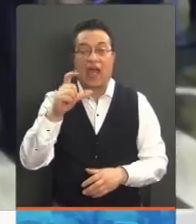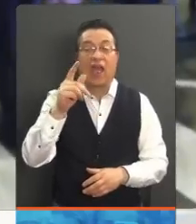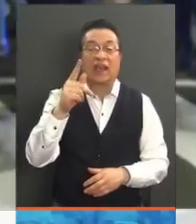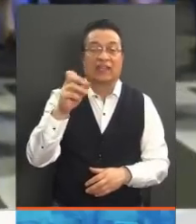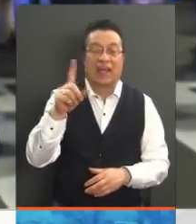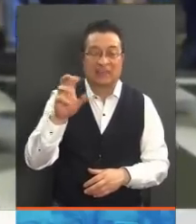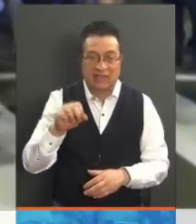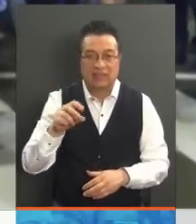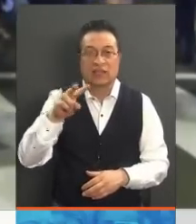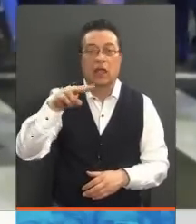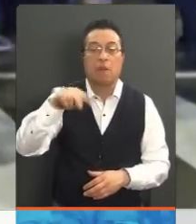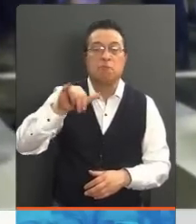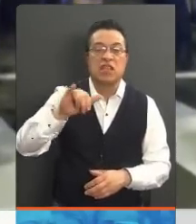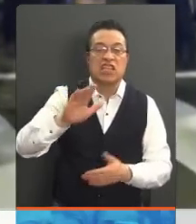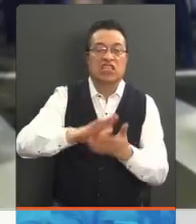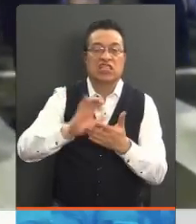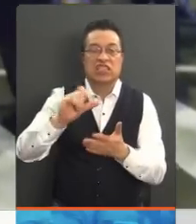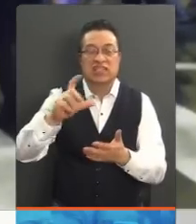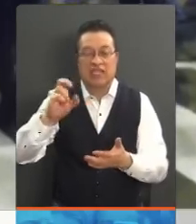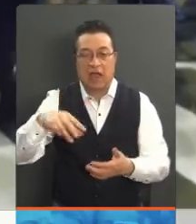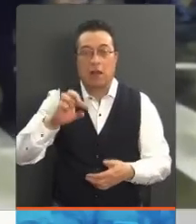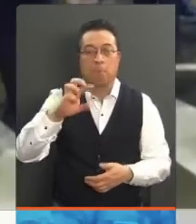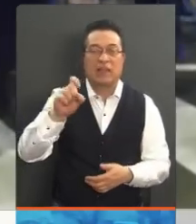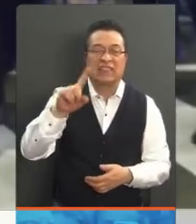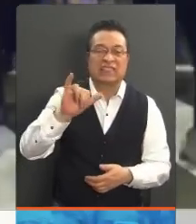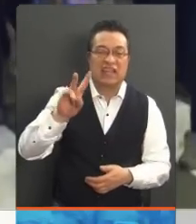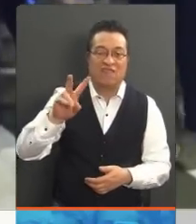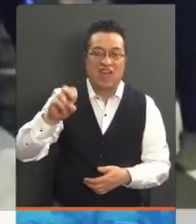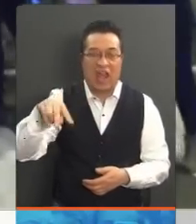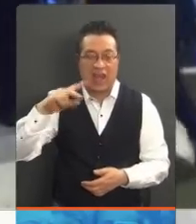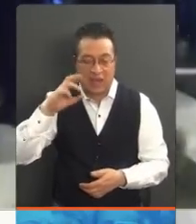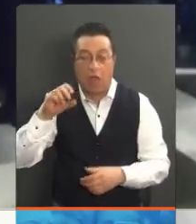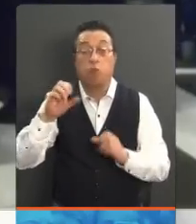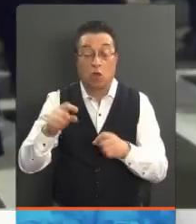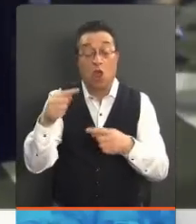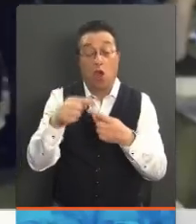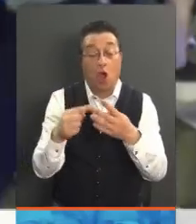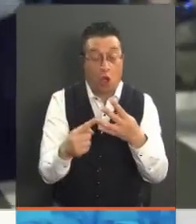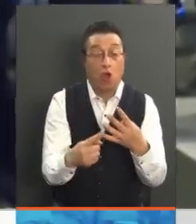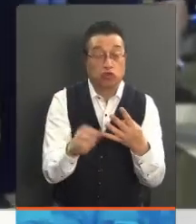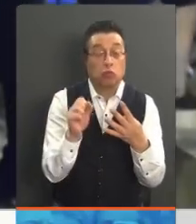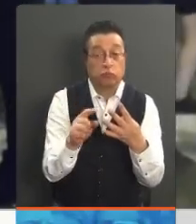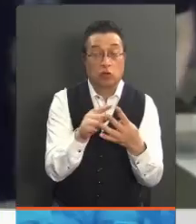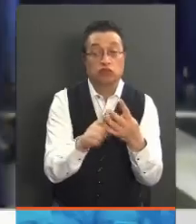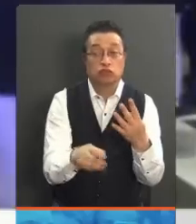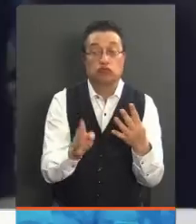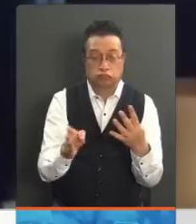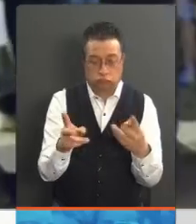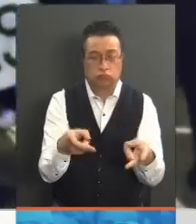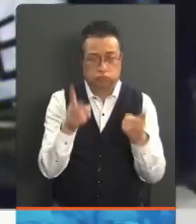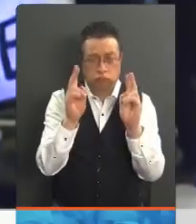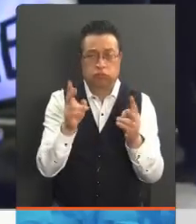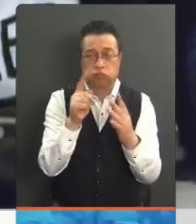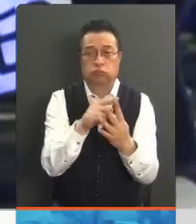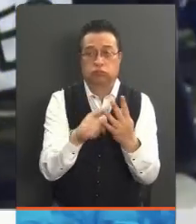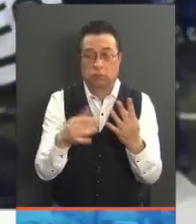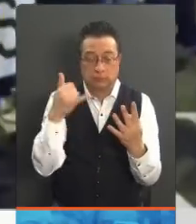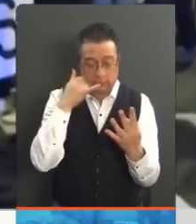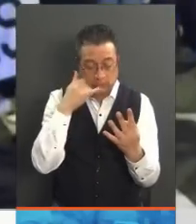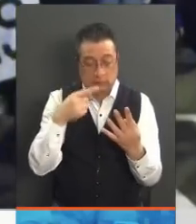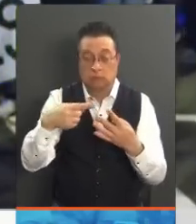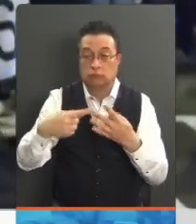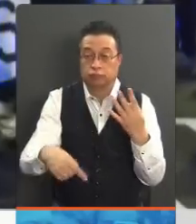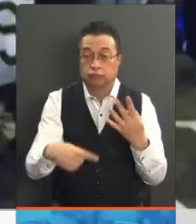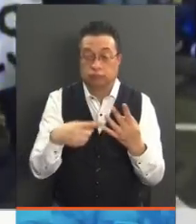Pensilvania. Pero también tengo otros estados donde es probable que el aborto siga siendo permitido. Se me cayó la llamada. Ahí